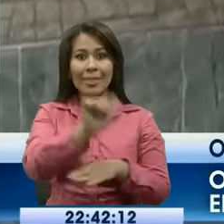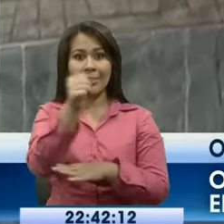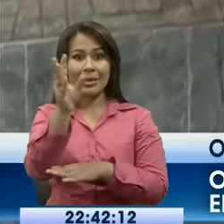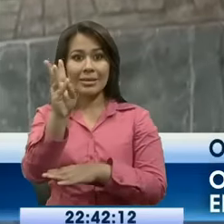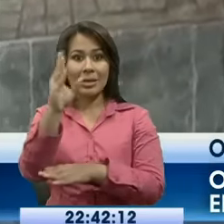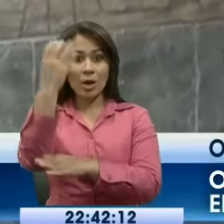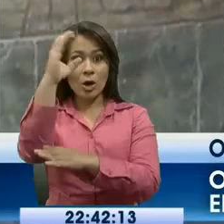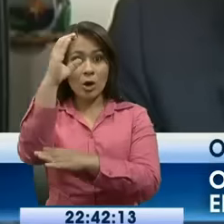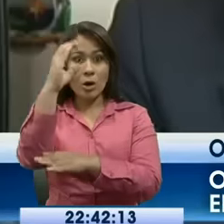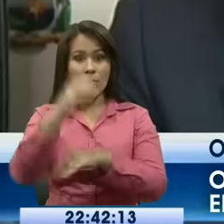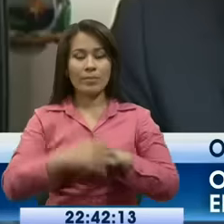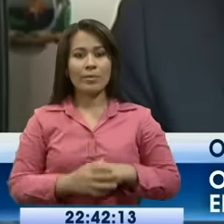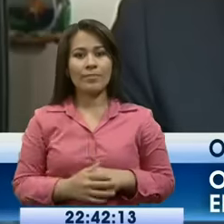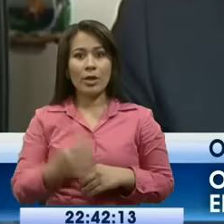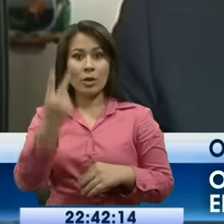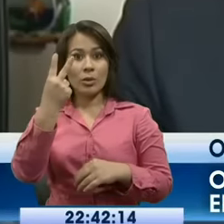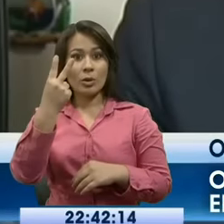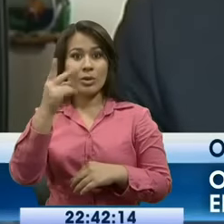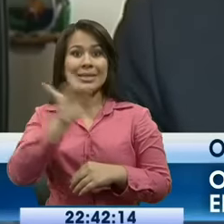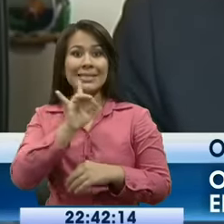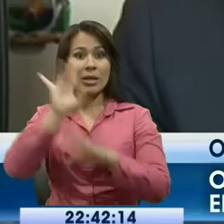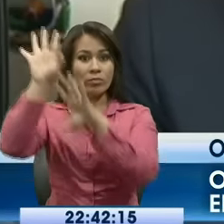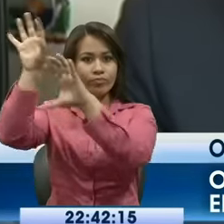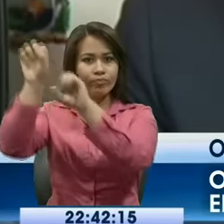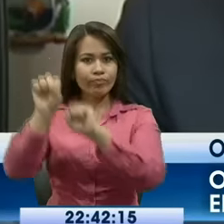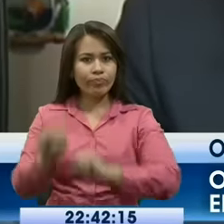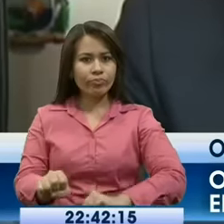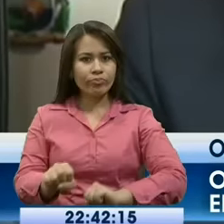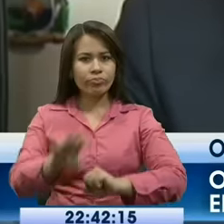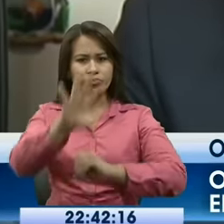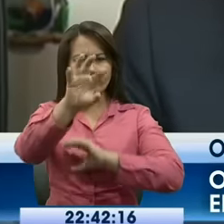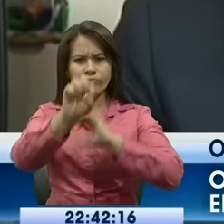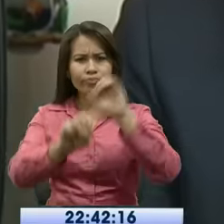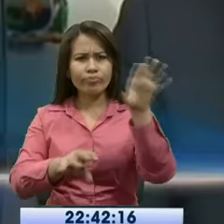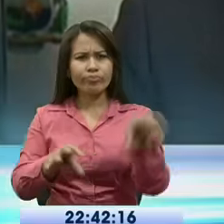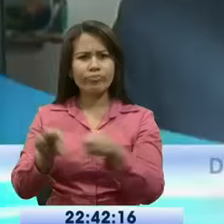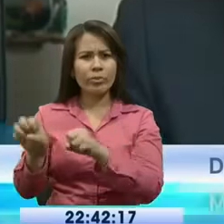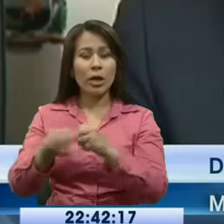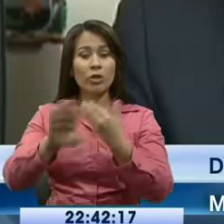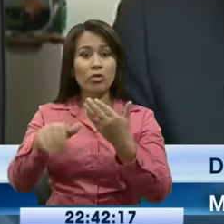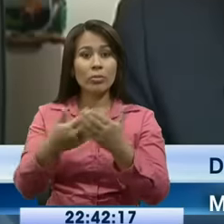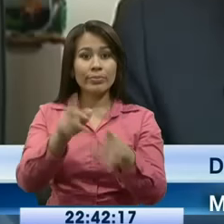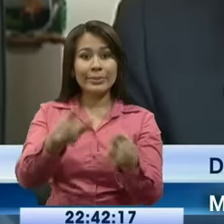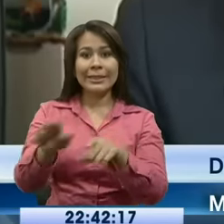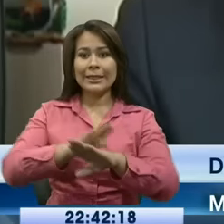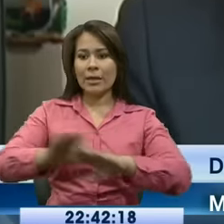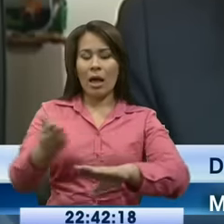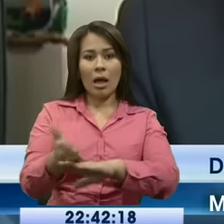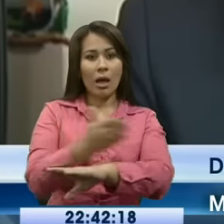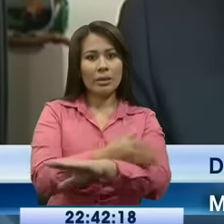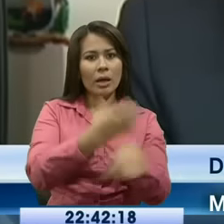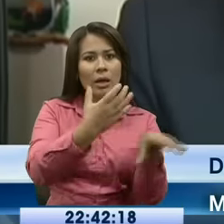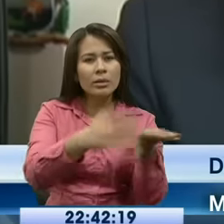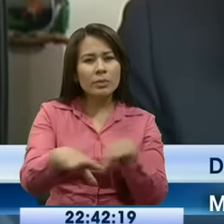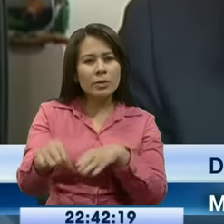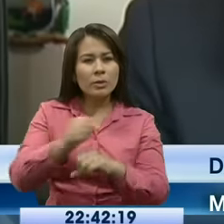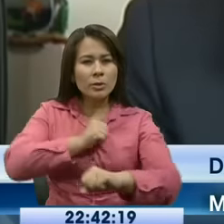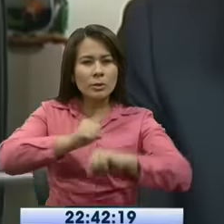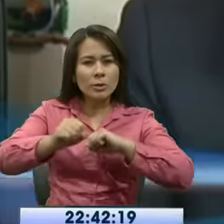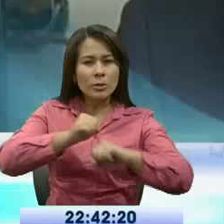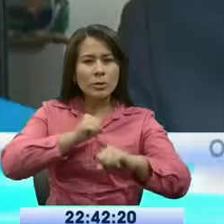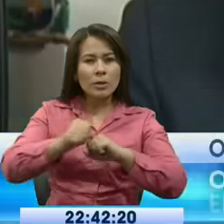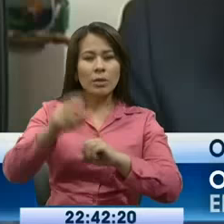en Colombia y 2 en Estados Unidos. Esta es una acción que se la venía preparando desde hace aproximadamente